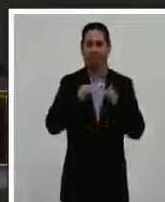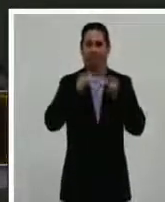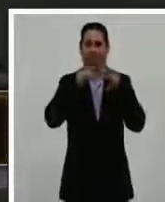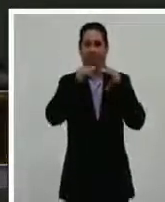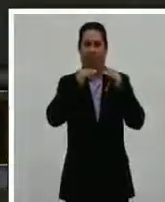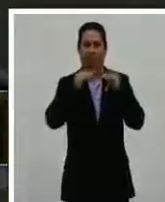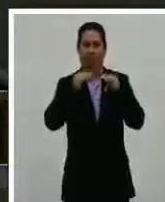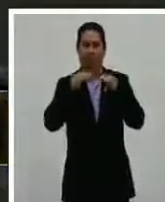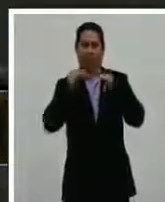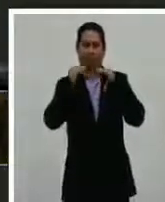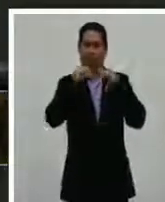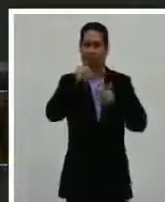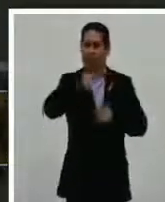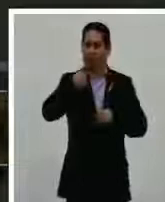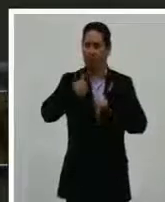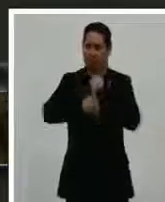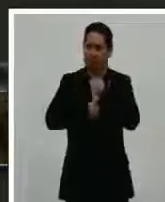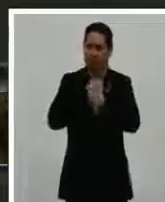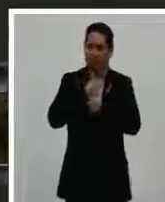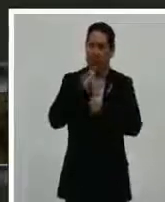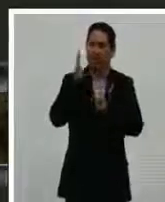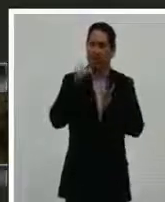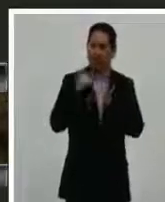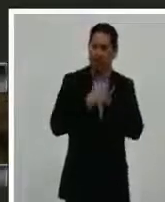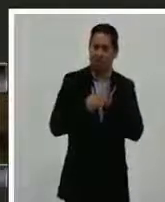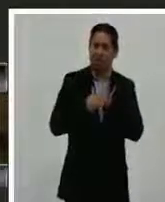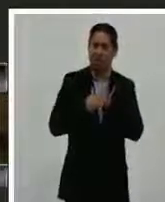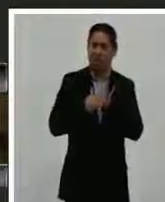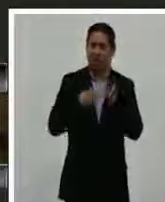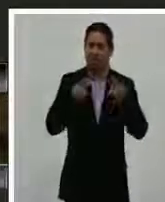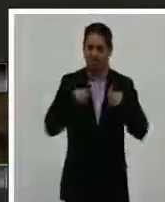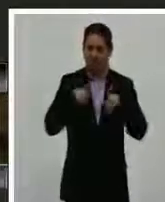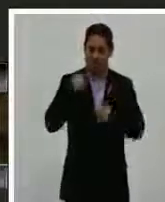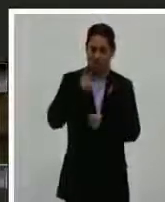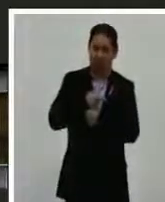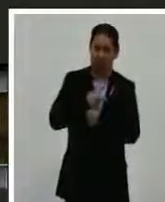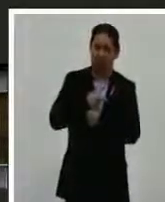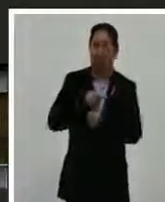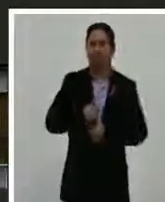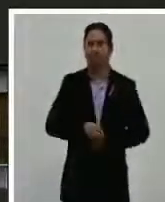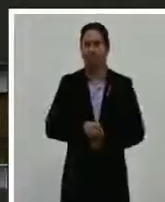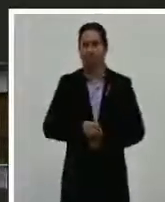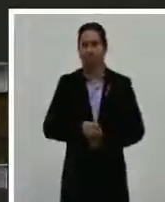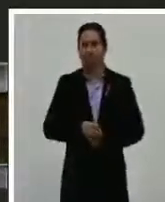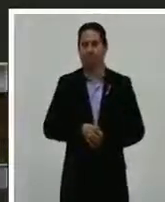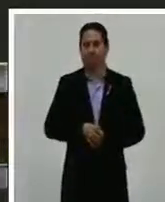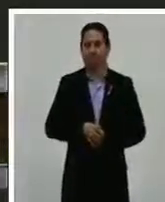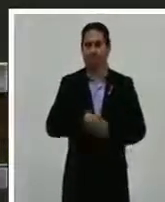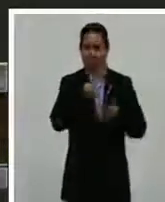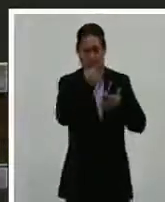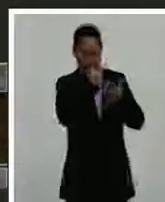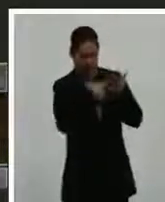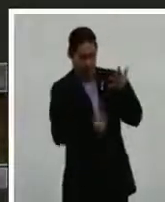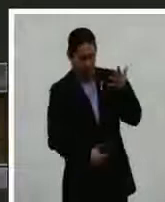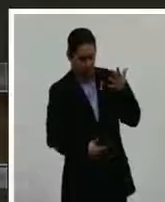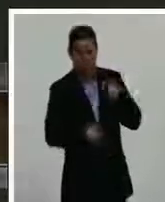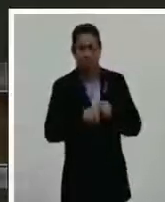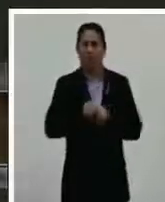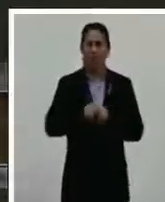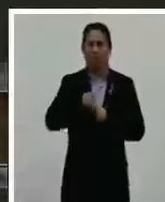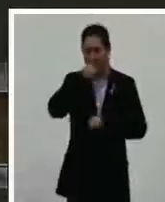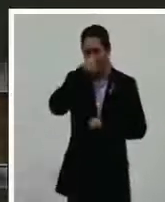cada año en 5 mil diagnosticados por este padecimiento de acuerdo con datos de la secretaría